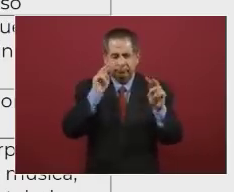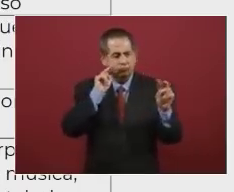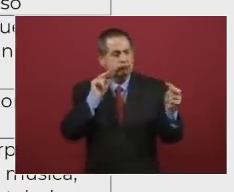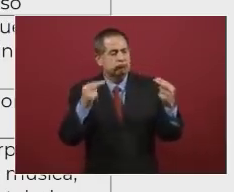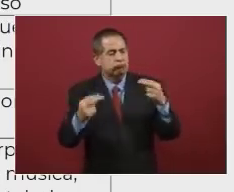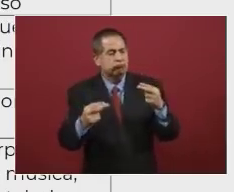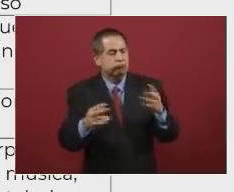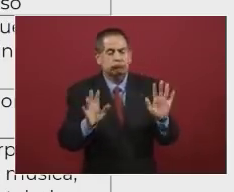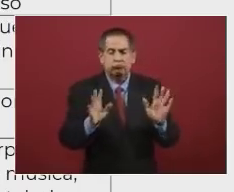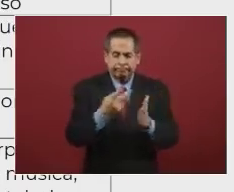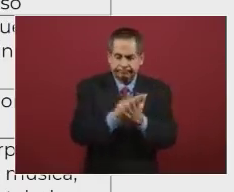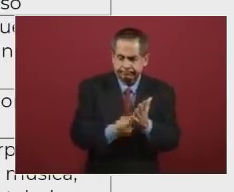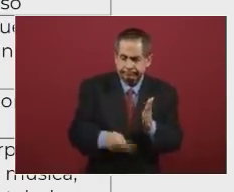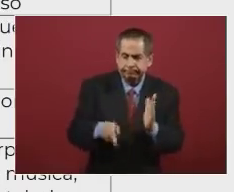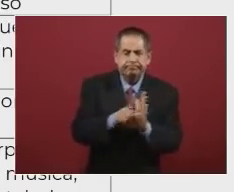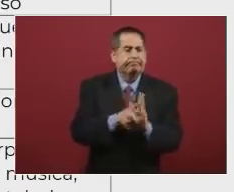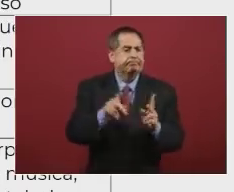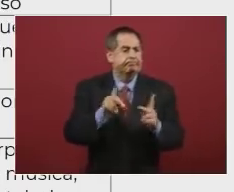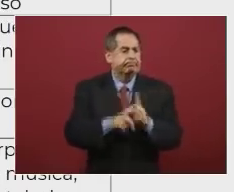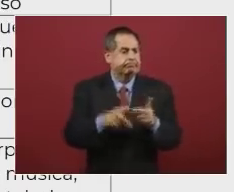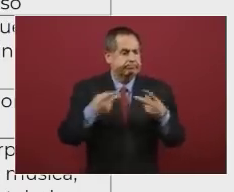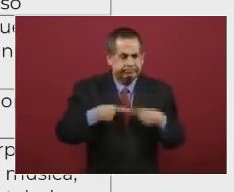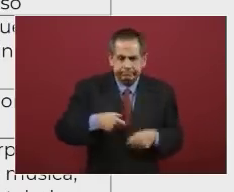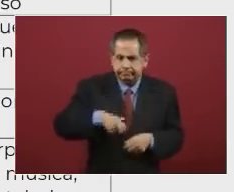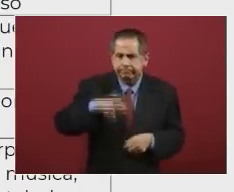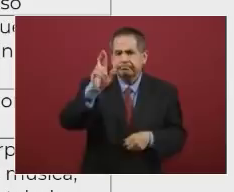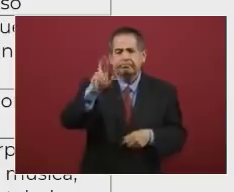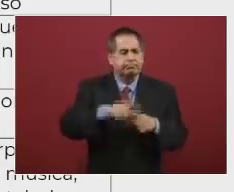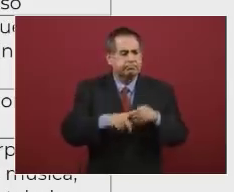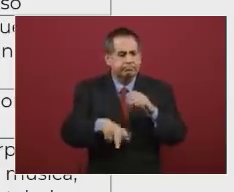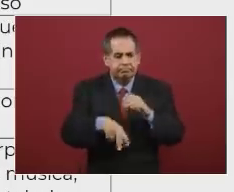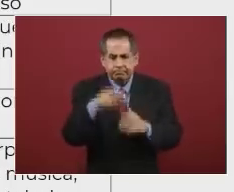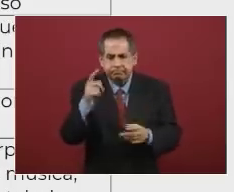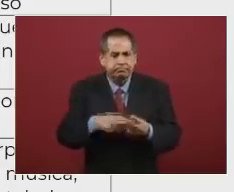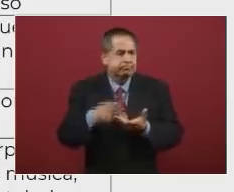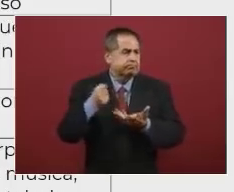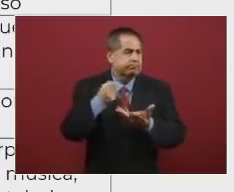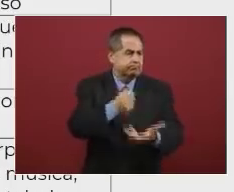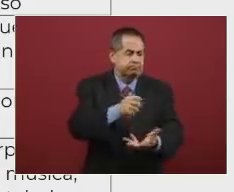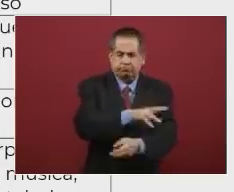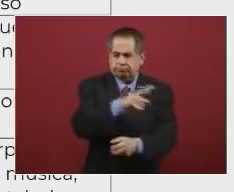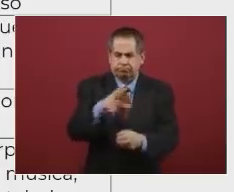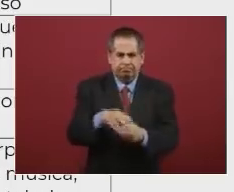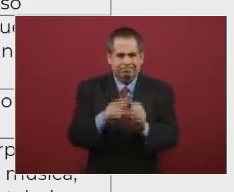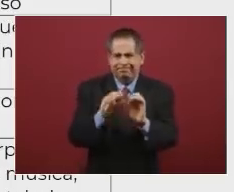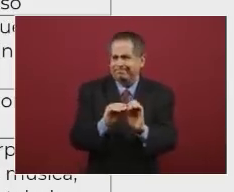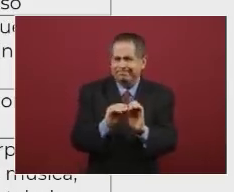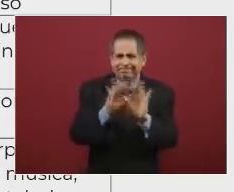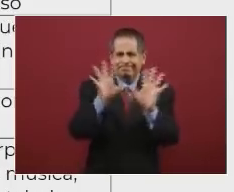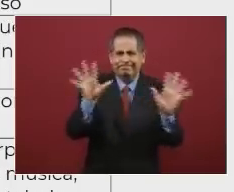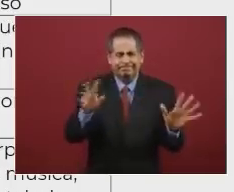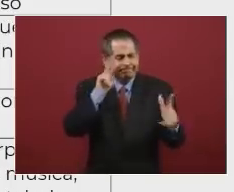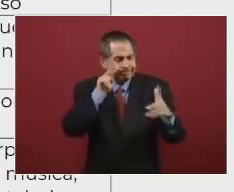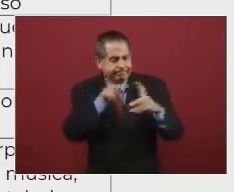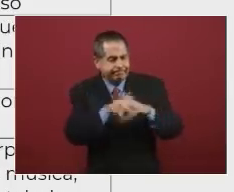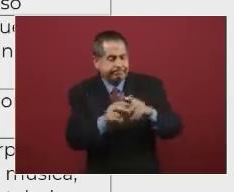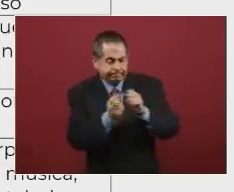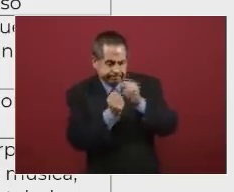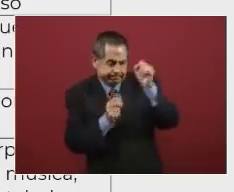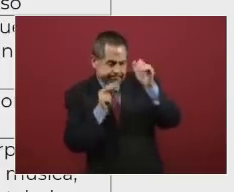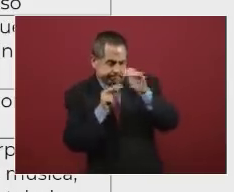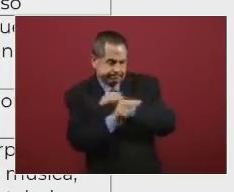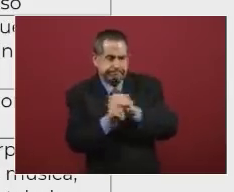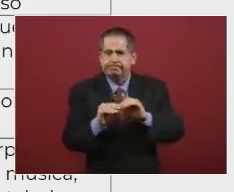plazas, aspirantes, vacancia, presupuesto, y para que se pueda hacer esto de manera